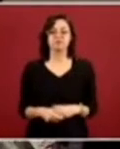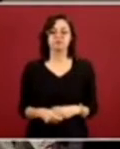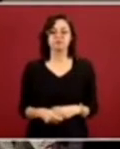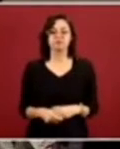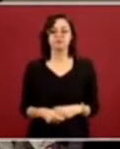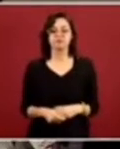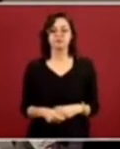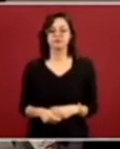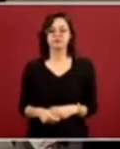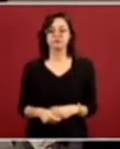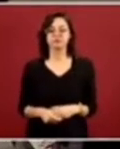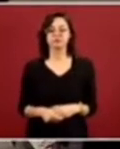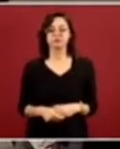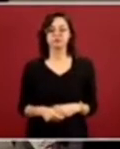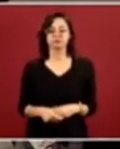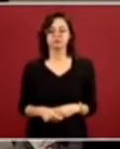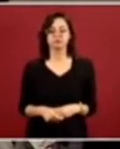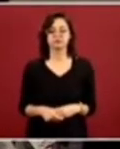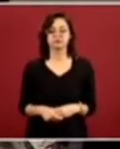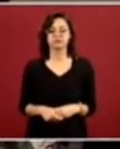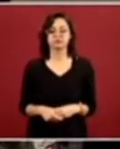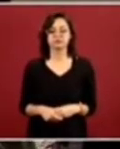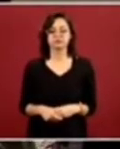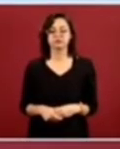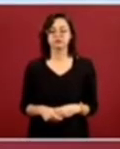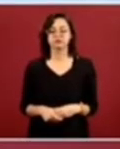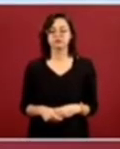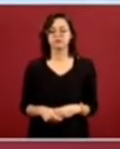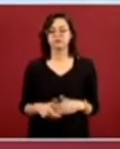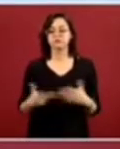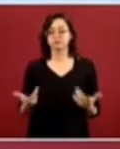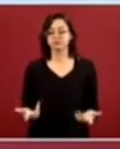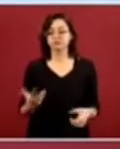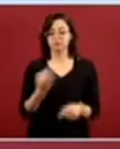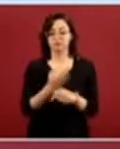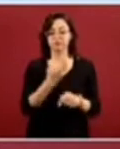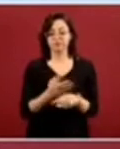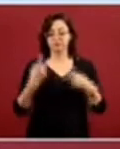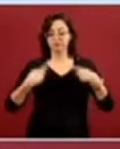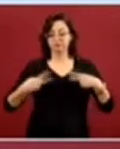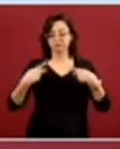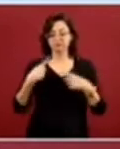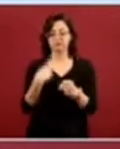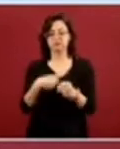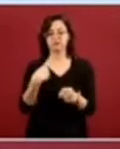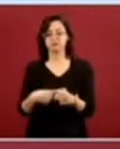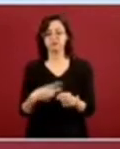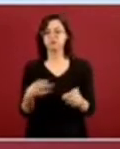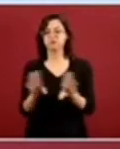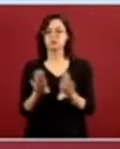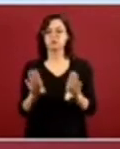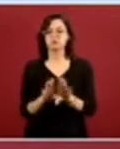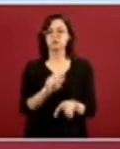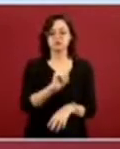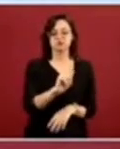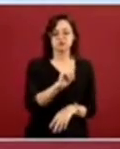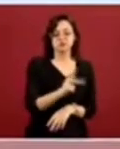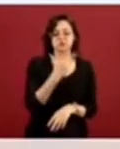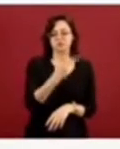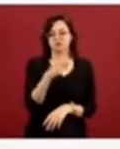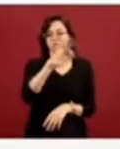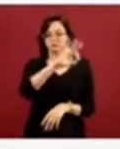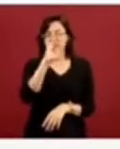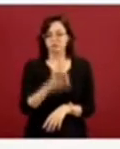Esta es la estadística de cómo están los pacientes que están actualmente, y volvemos a ver aquí este 78%